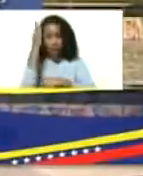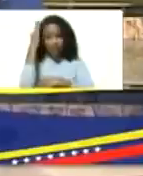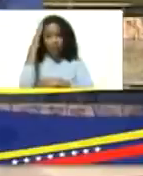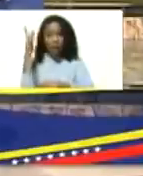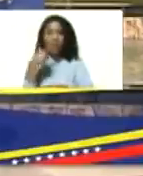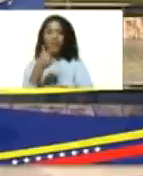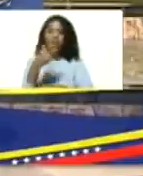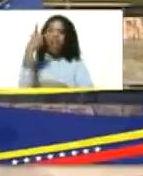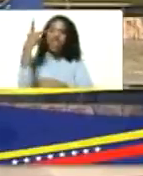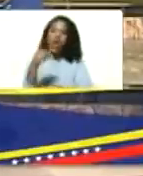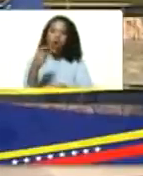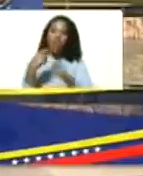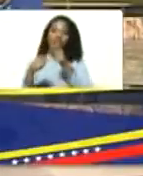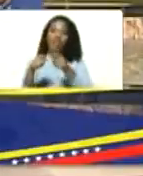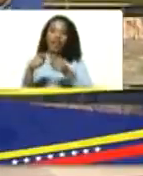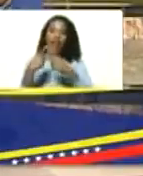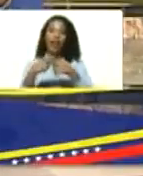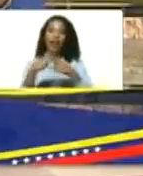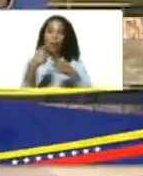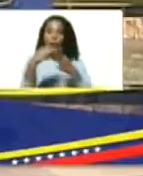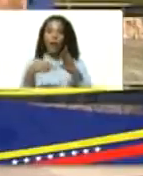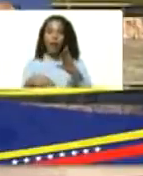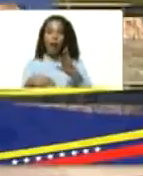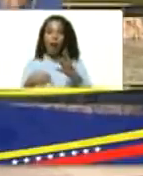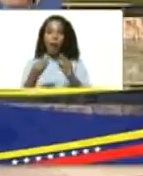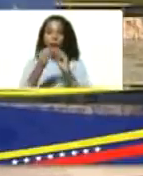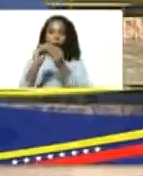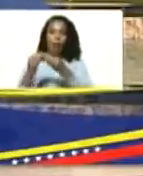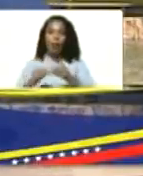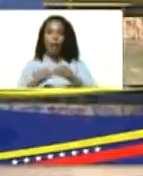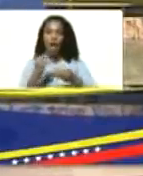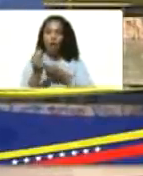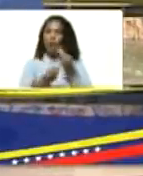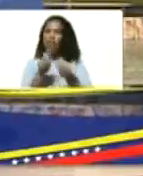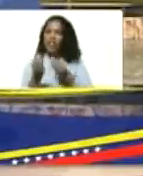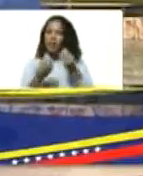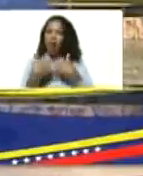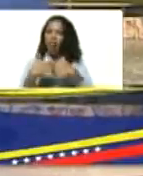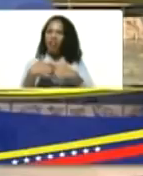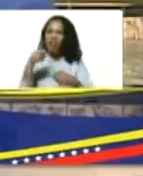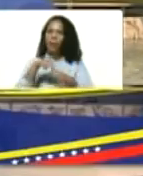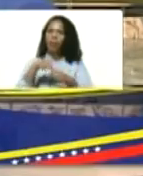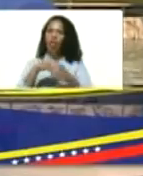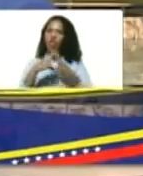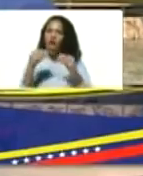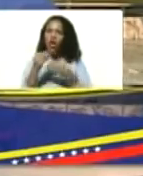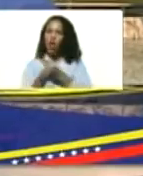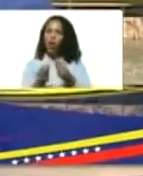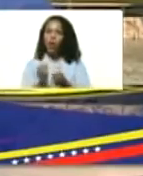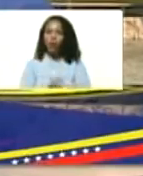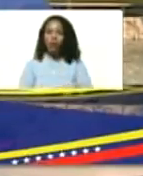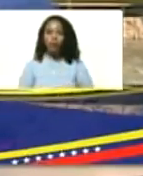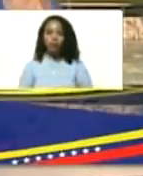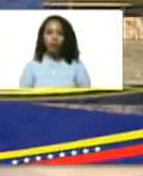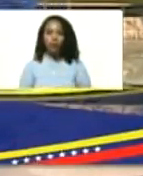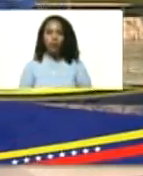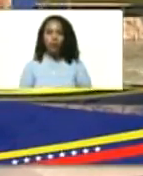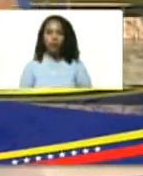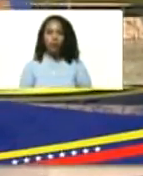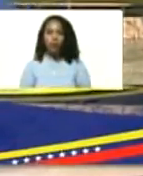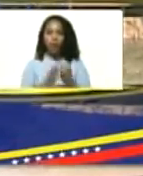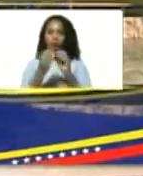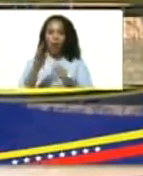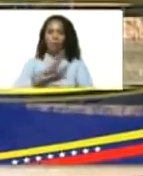niegan la venta de repuestos y como hicimos para levantar la industria petrolera todas con